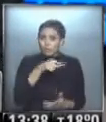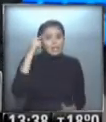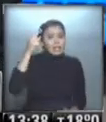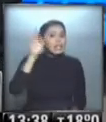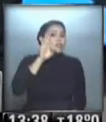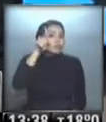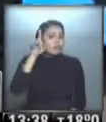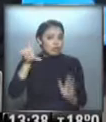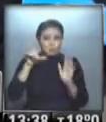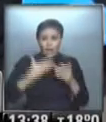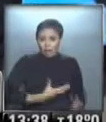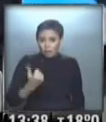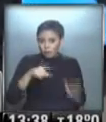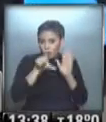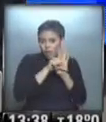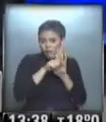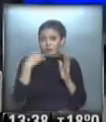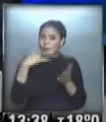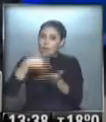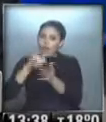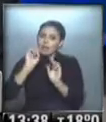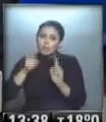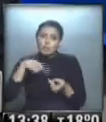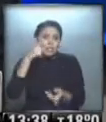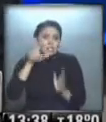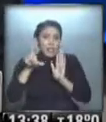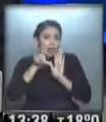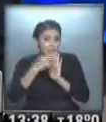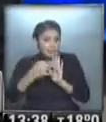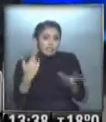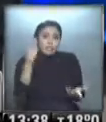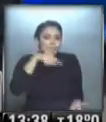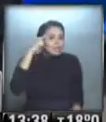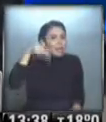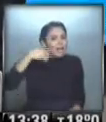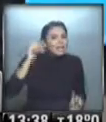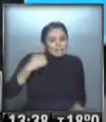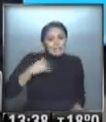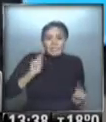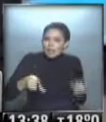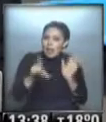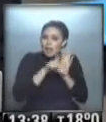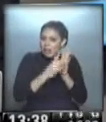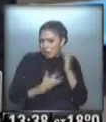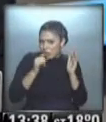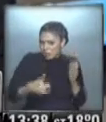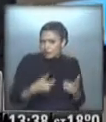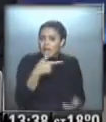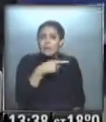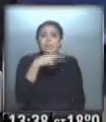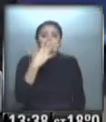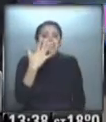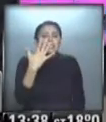eeuu es legal el aborto aunque no gratuito entonces creo que en este país también lo es la falta de información es grave porque se cursa un embarazo de 25